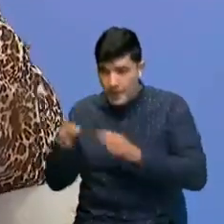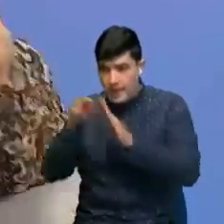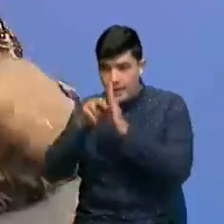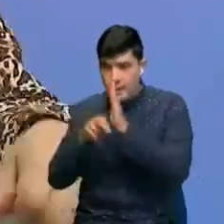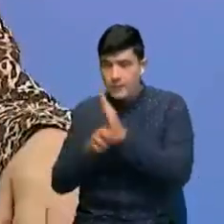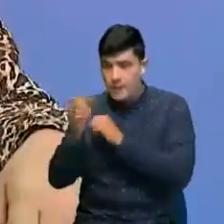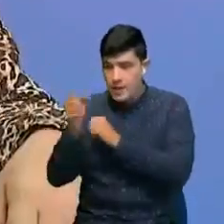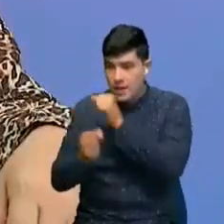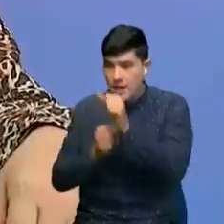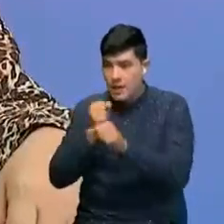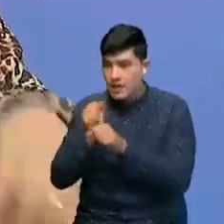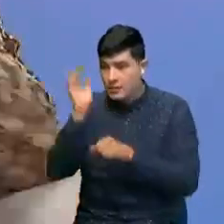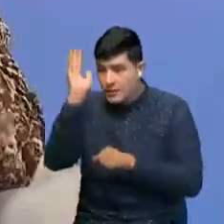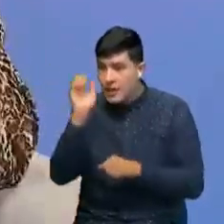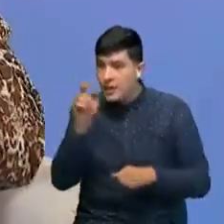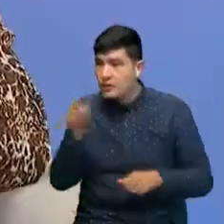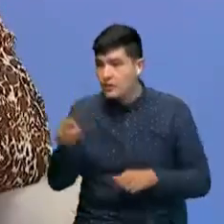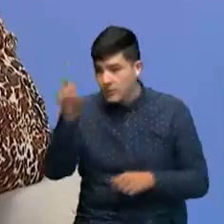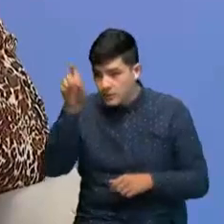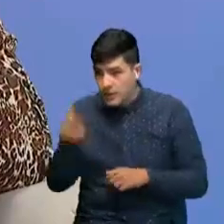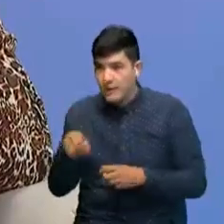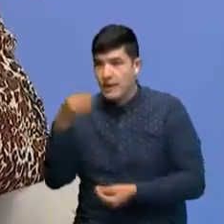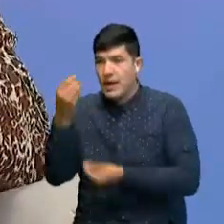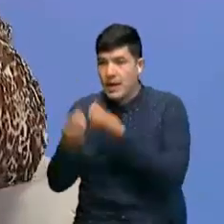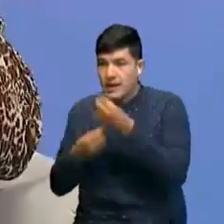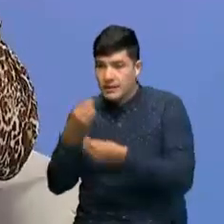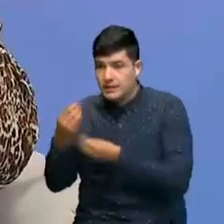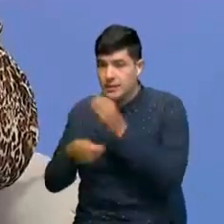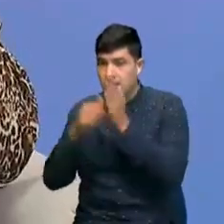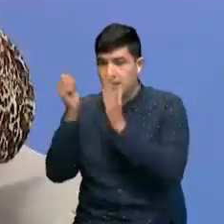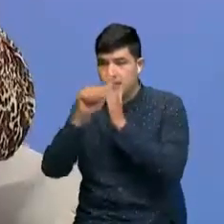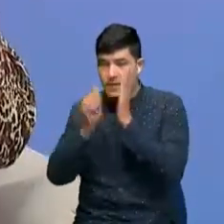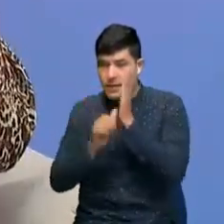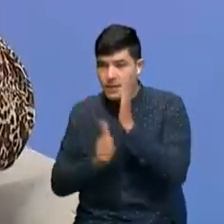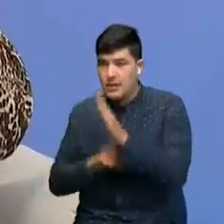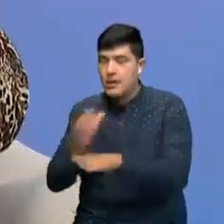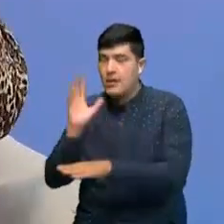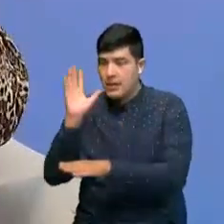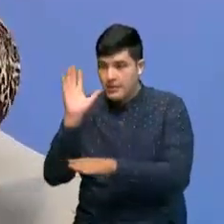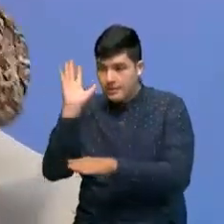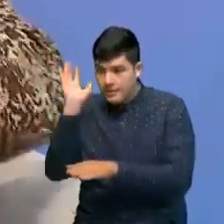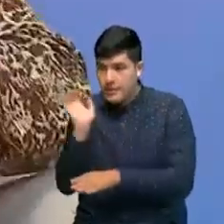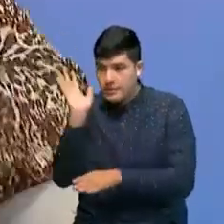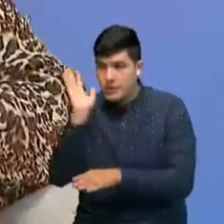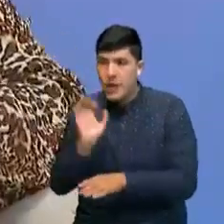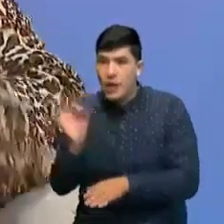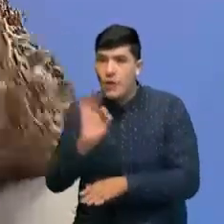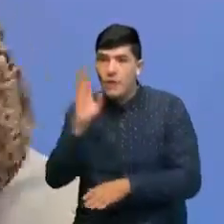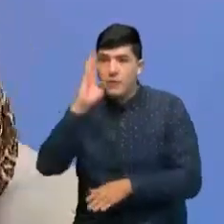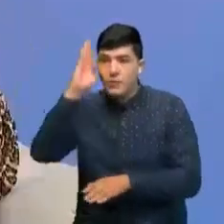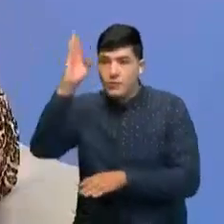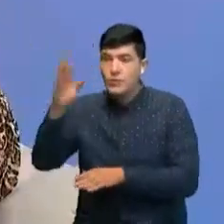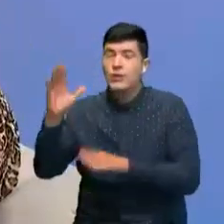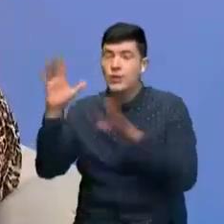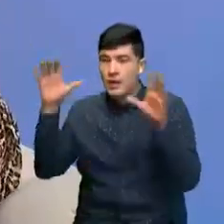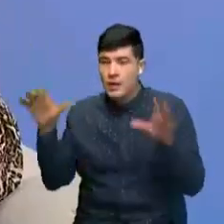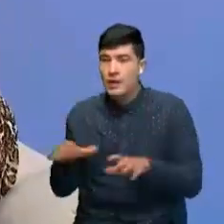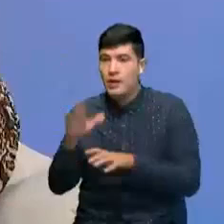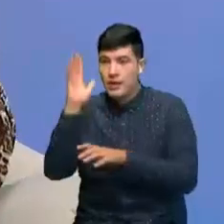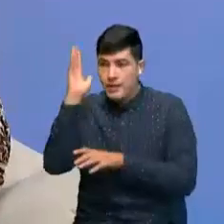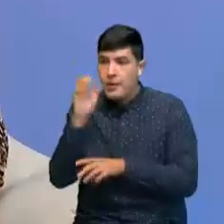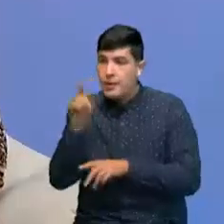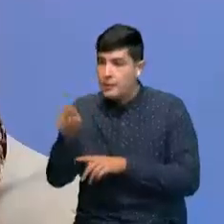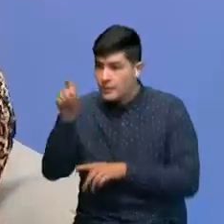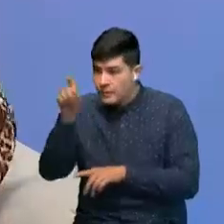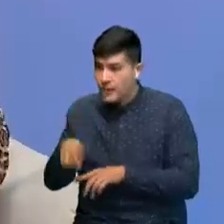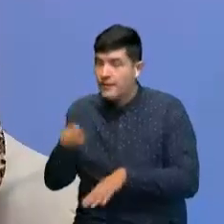para la edad de pensión, debe levantar o hacer unos programas de pensionados, de afiliados futuros a pensionarse, y debe informarle